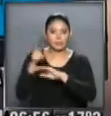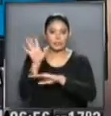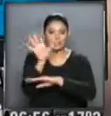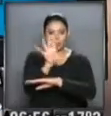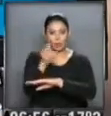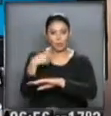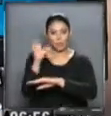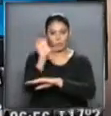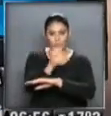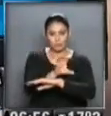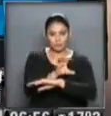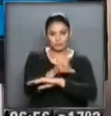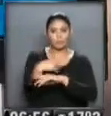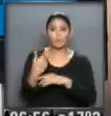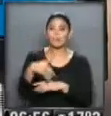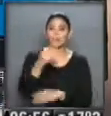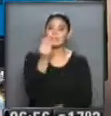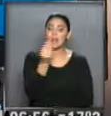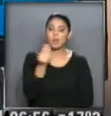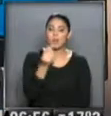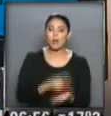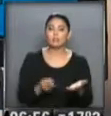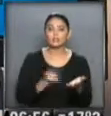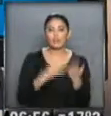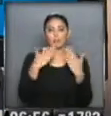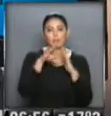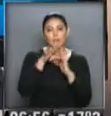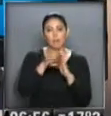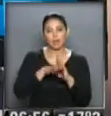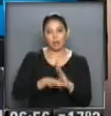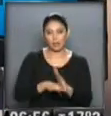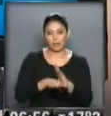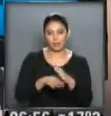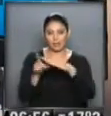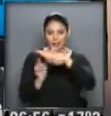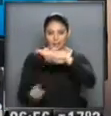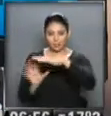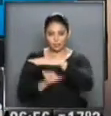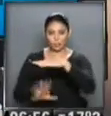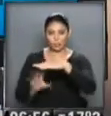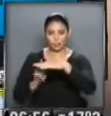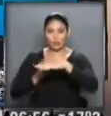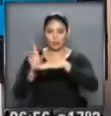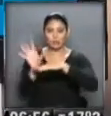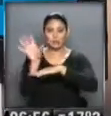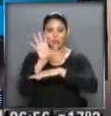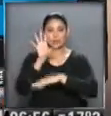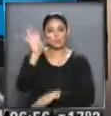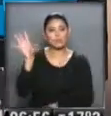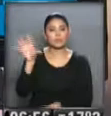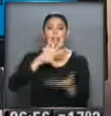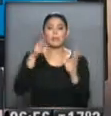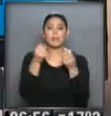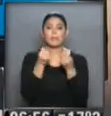central de nuestro país. Por lo tanto, a partir del día sábado, nuevo descenso de las temperaturas en todo el sur argentino. En el norte mejoran las